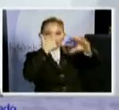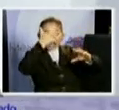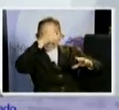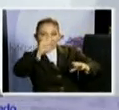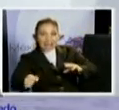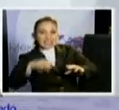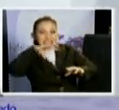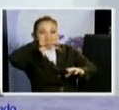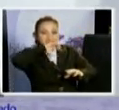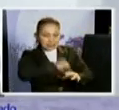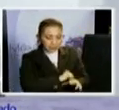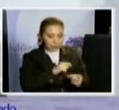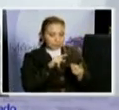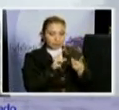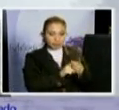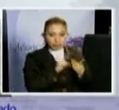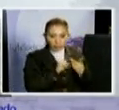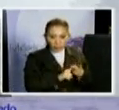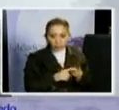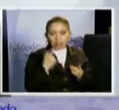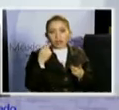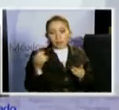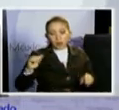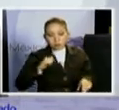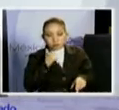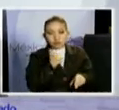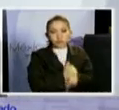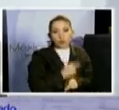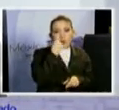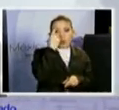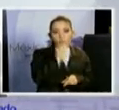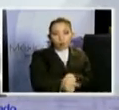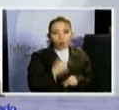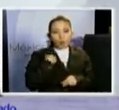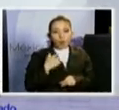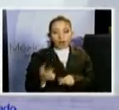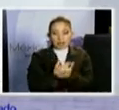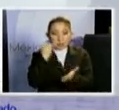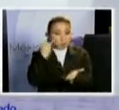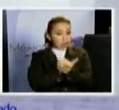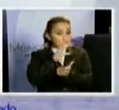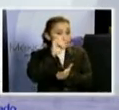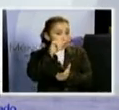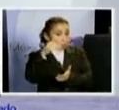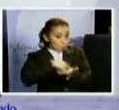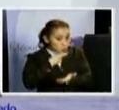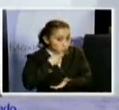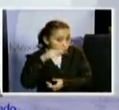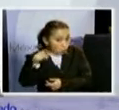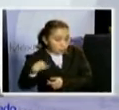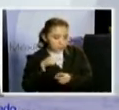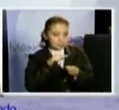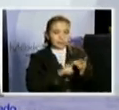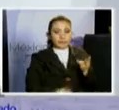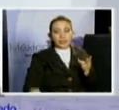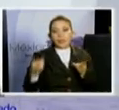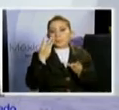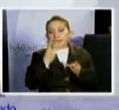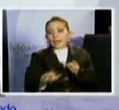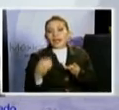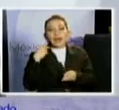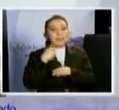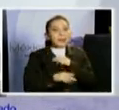efecto invernadero. Segundo, el establecimiento de un impuesto al carbono a nivel interno. Y tercero, la adaptación a los